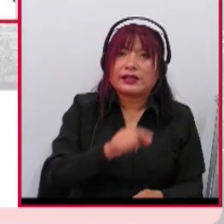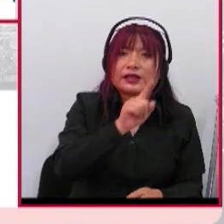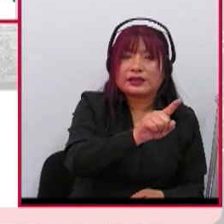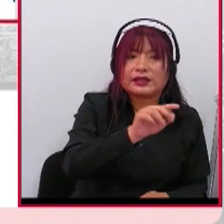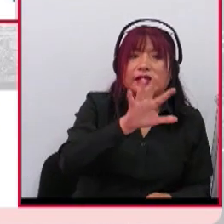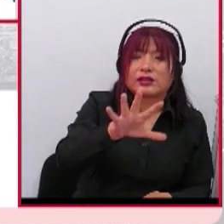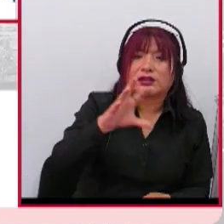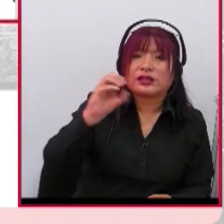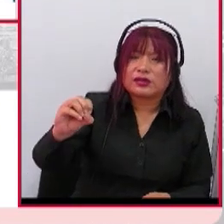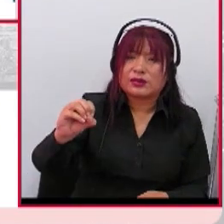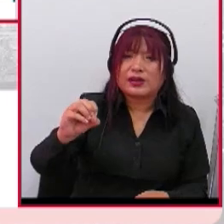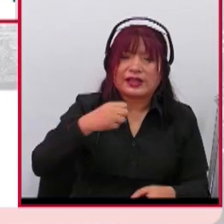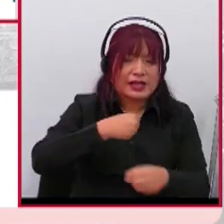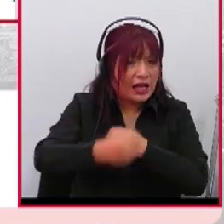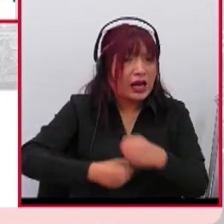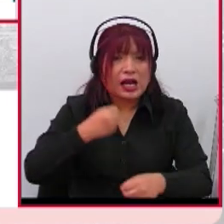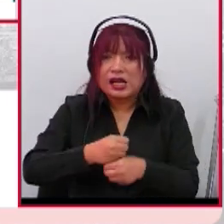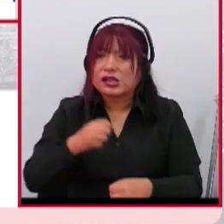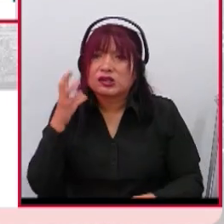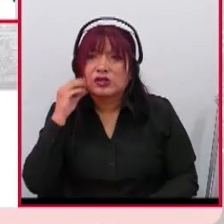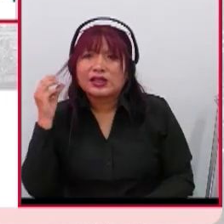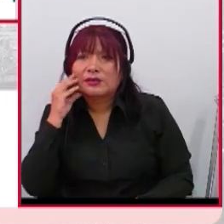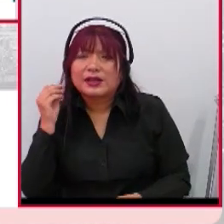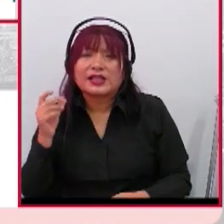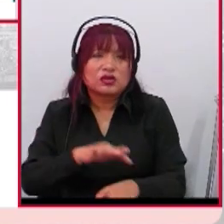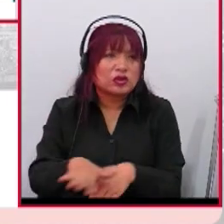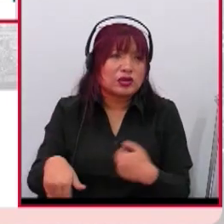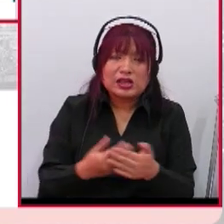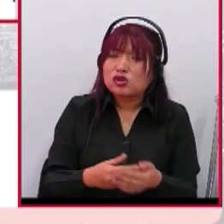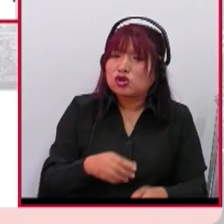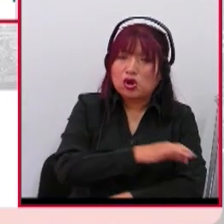150 años de experiencia entre los ingenieros que sumábamos todos.